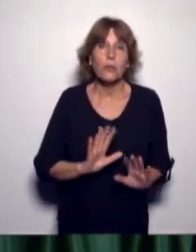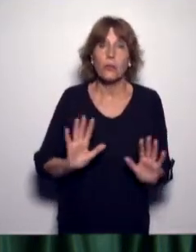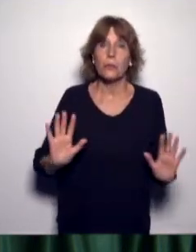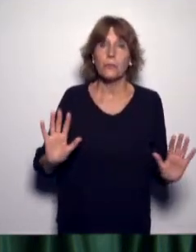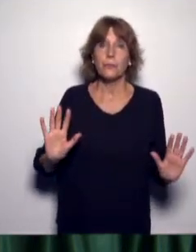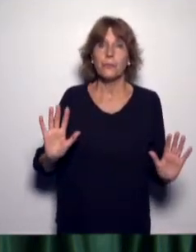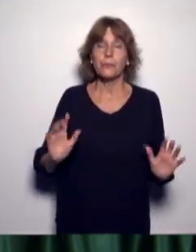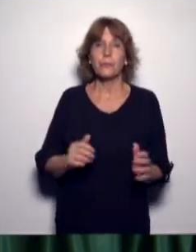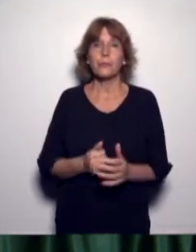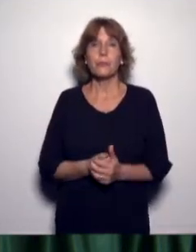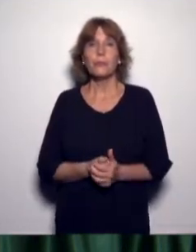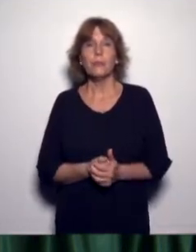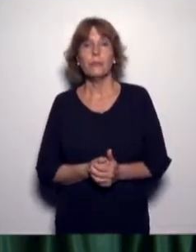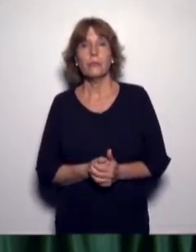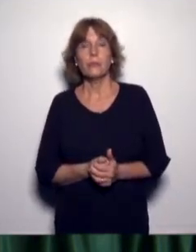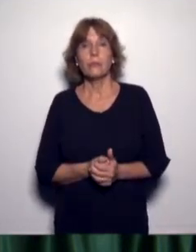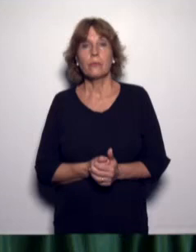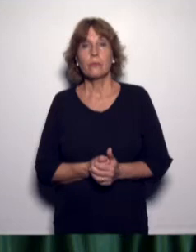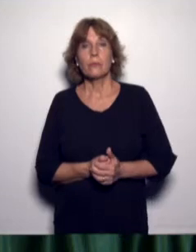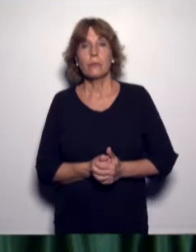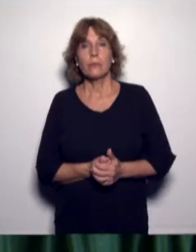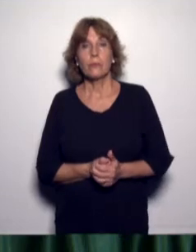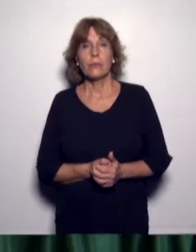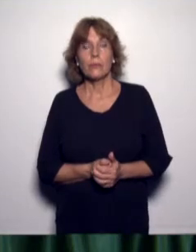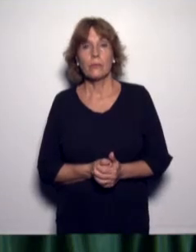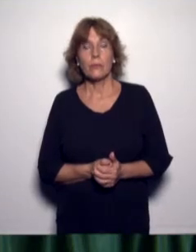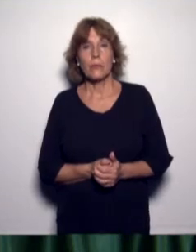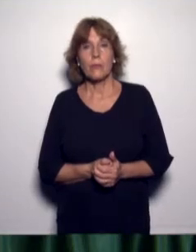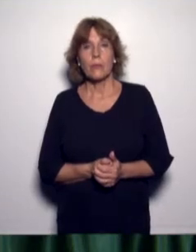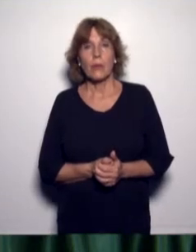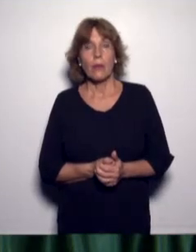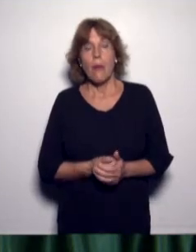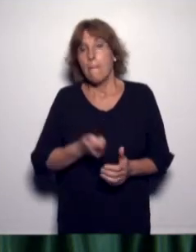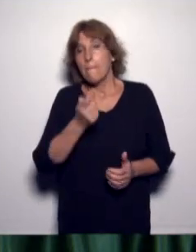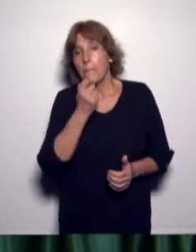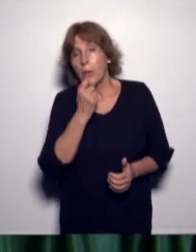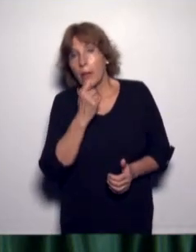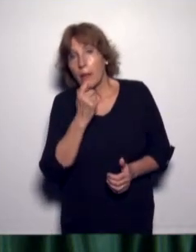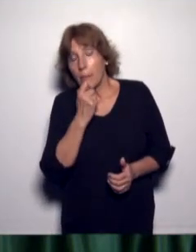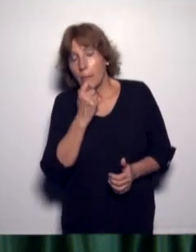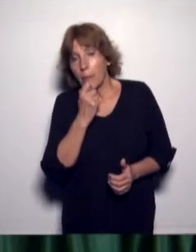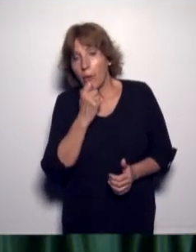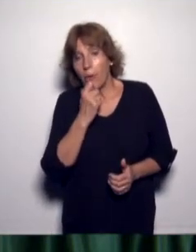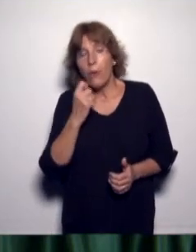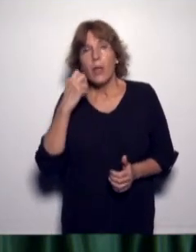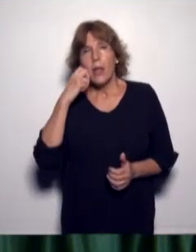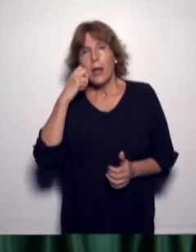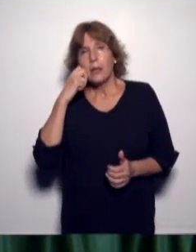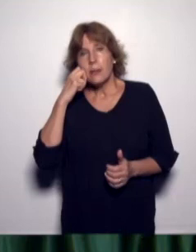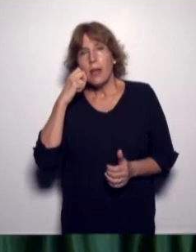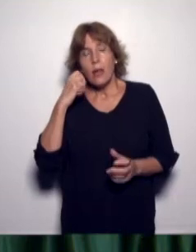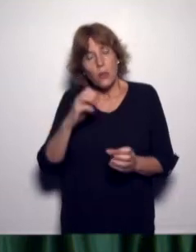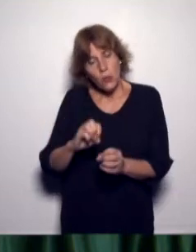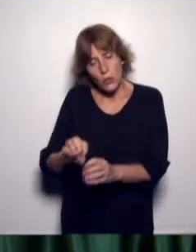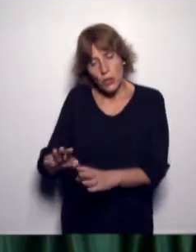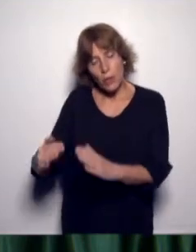que dejar a lo mejor a un ancianito, un abuelo, en un hogar. No pasa en todos los casos,